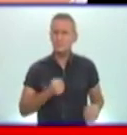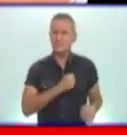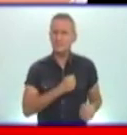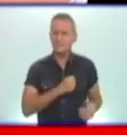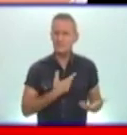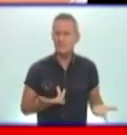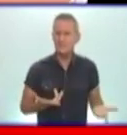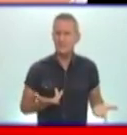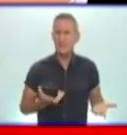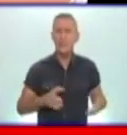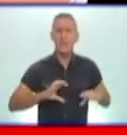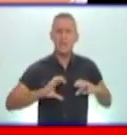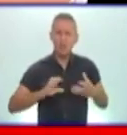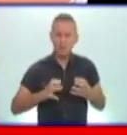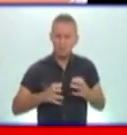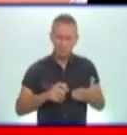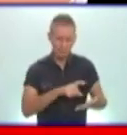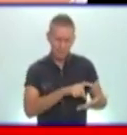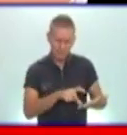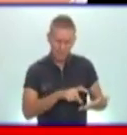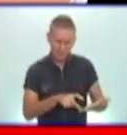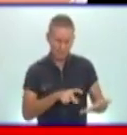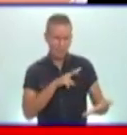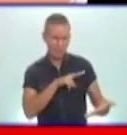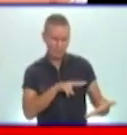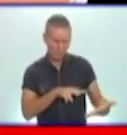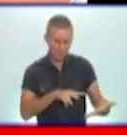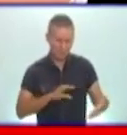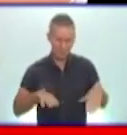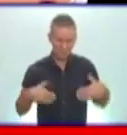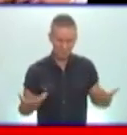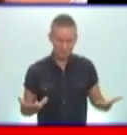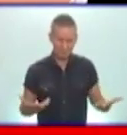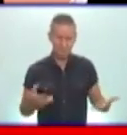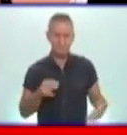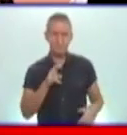qué tipo de texto es el que vamos a leer. Veamos el texto.